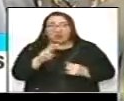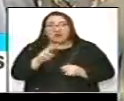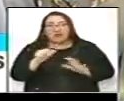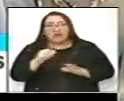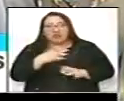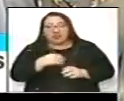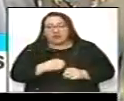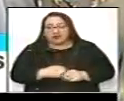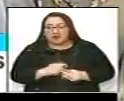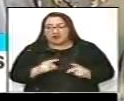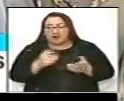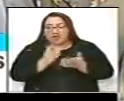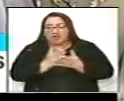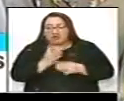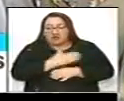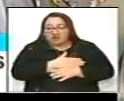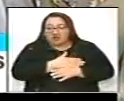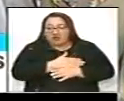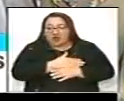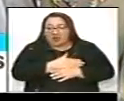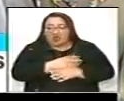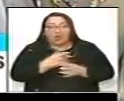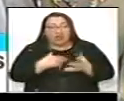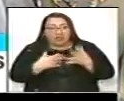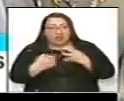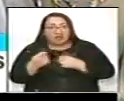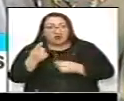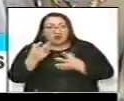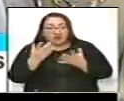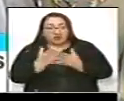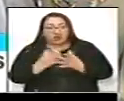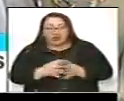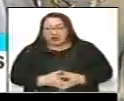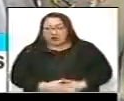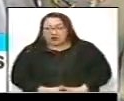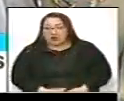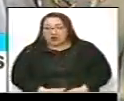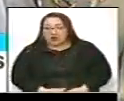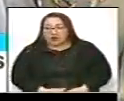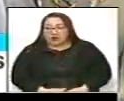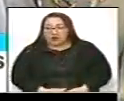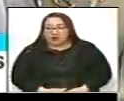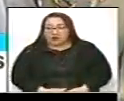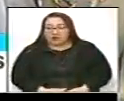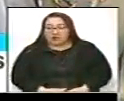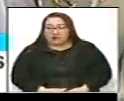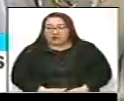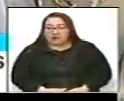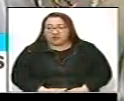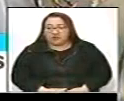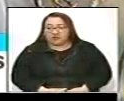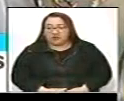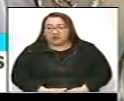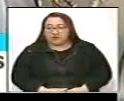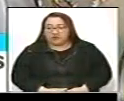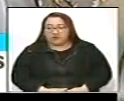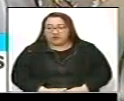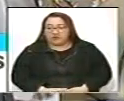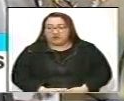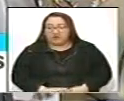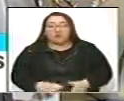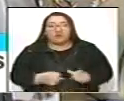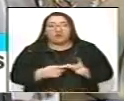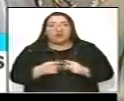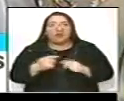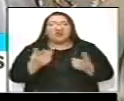26 años, pero que estuvo y que fue el que inspiró para que alguien estudiara y tal, ¿dónde están los ex